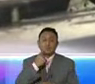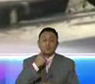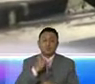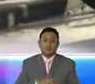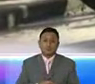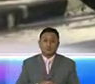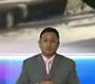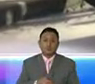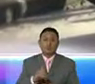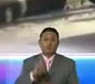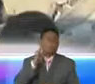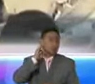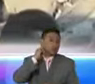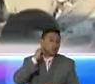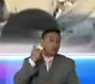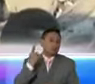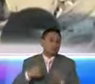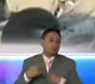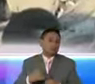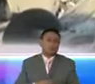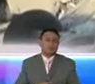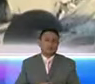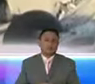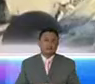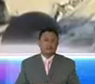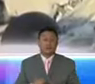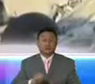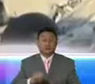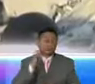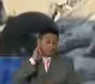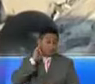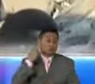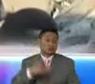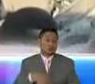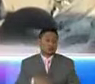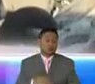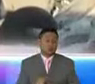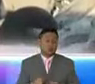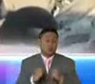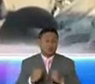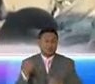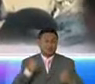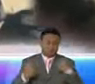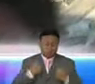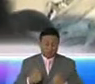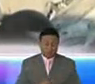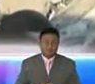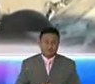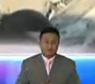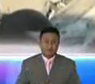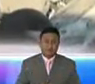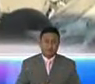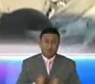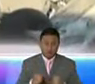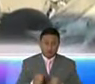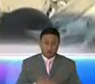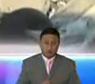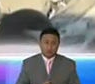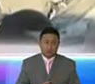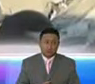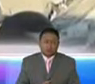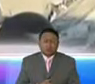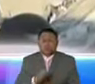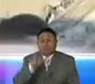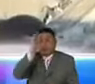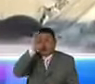herida a una menor de edad. La niña sí estuvo golpeada. Sí, la niña estuvo bien golpeada. No sé cómo estaría, pero